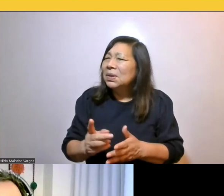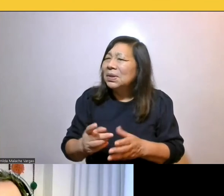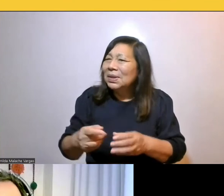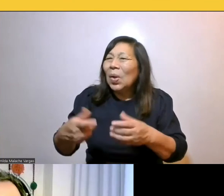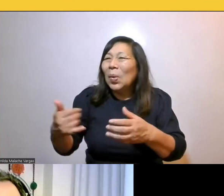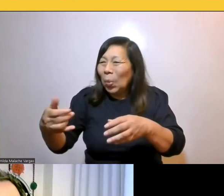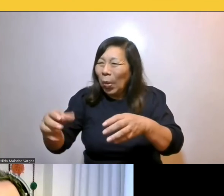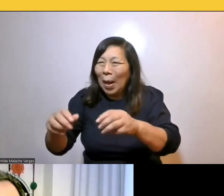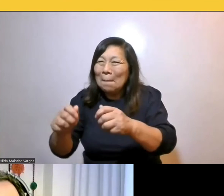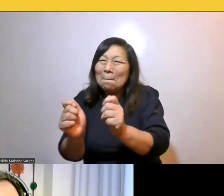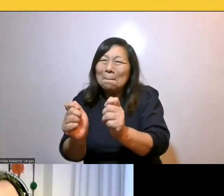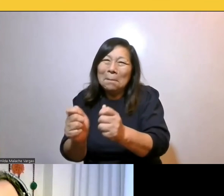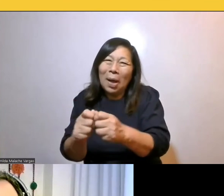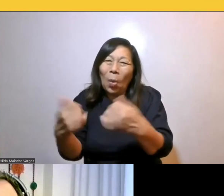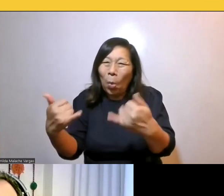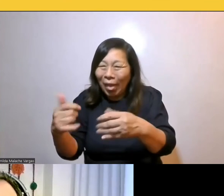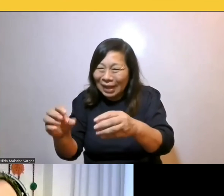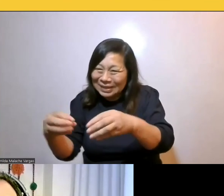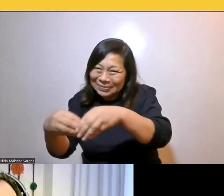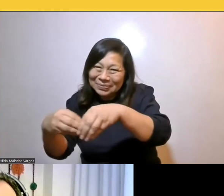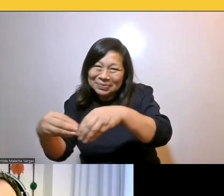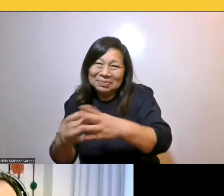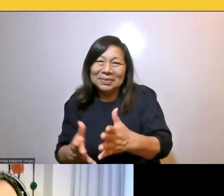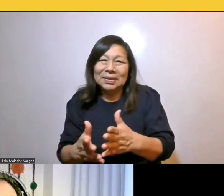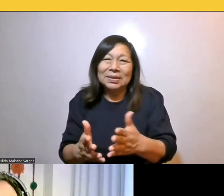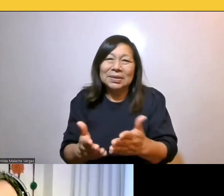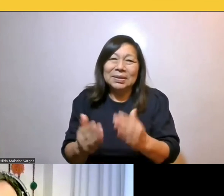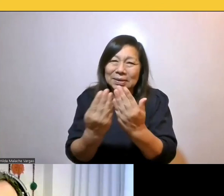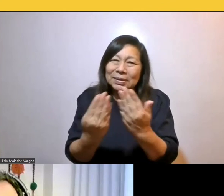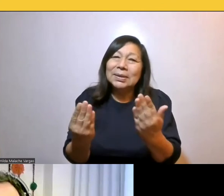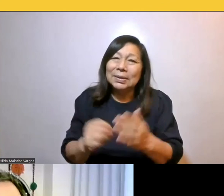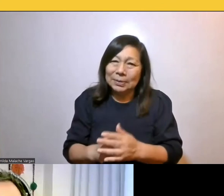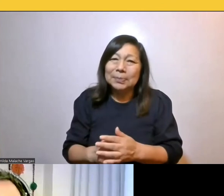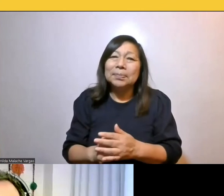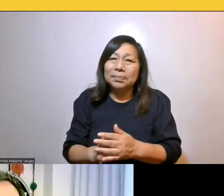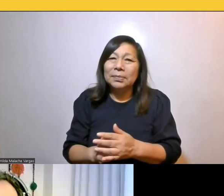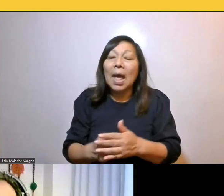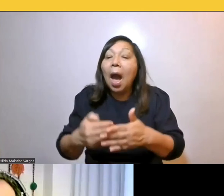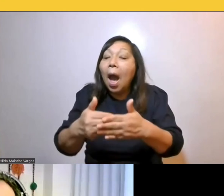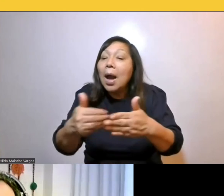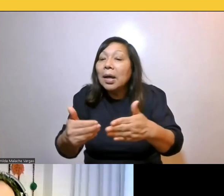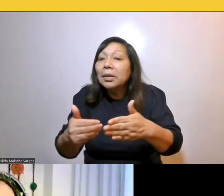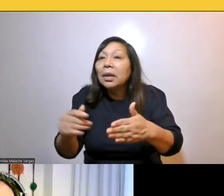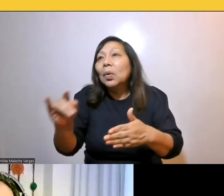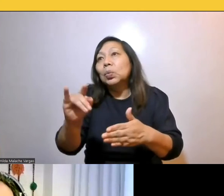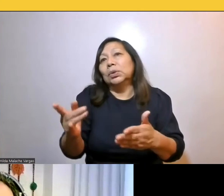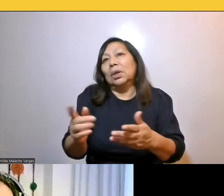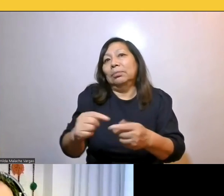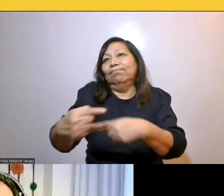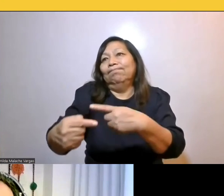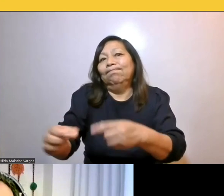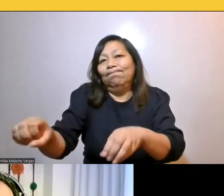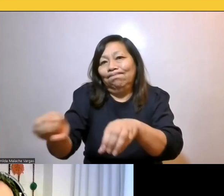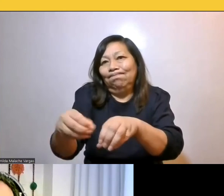haber intercambio entre una y otra persona, debería haber cierta barrera y cierta higiene antes de pasarlo de una persona a otra para